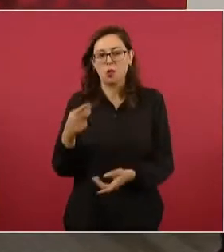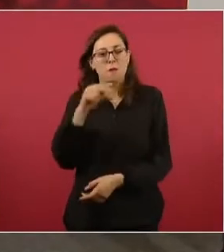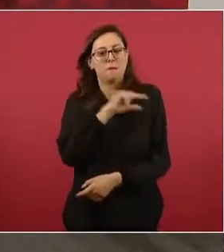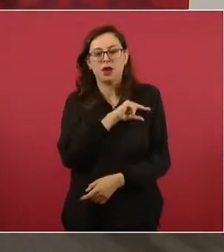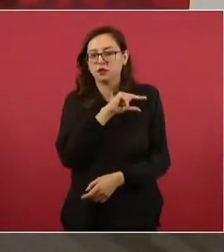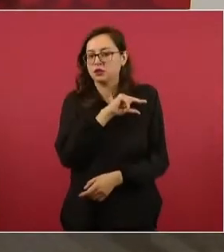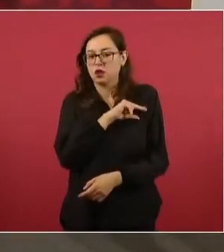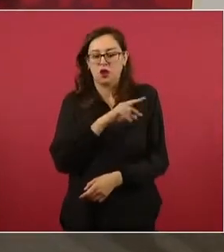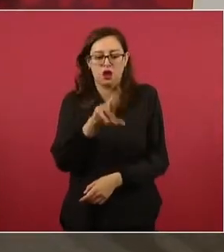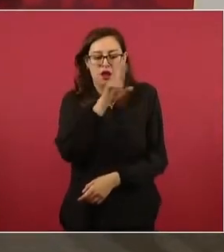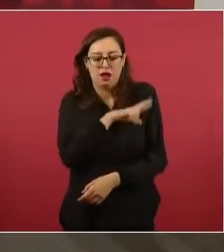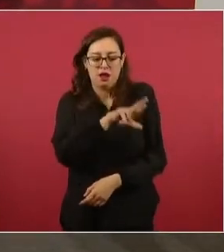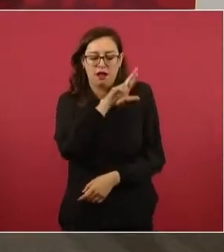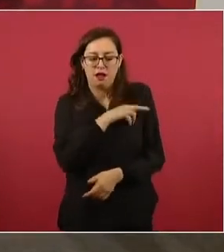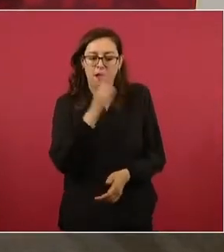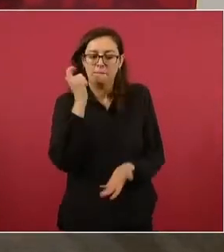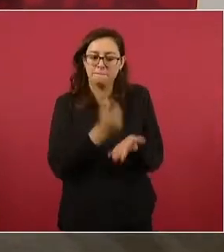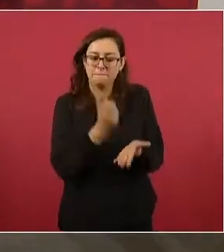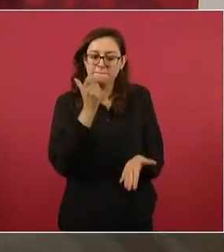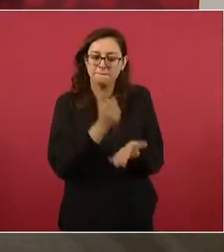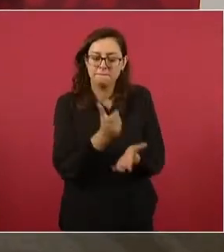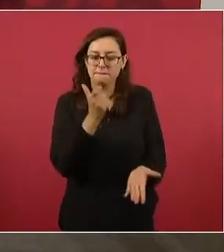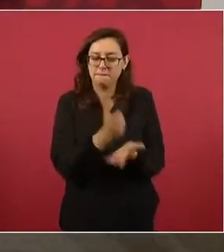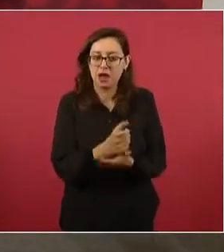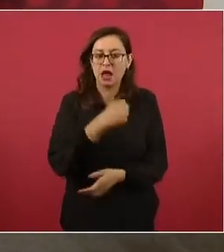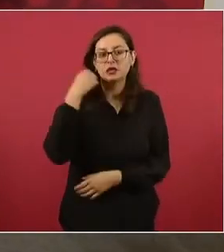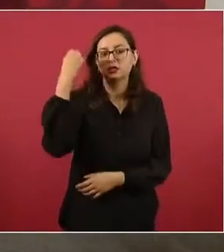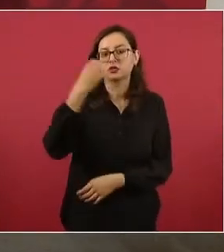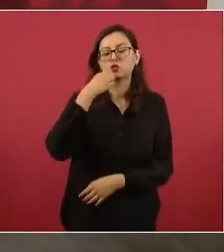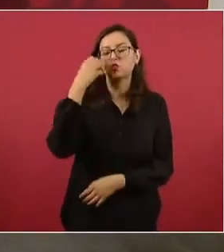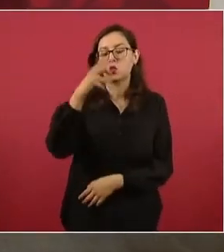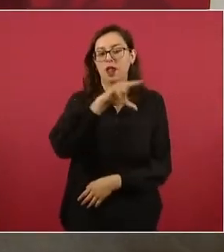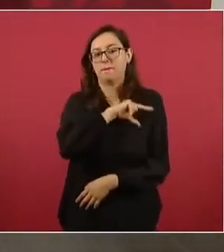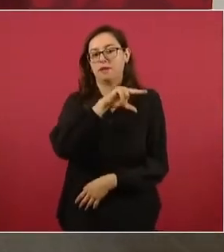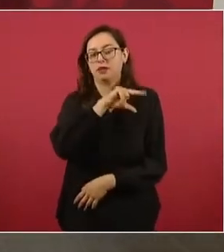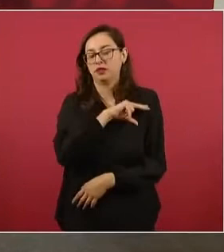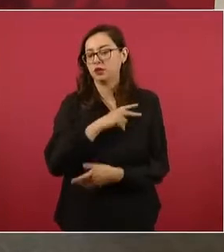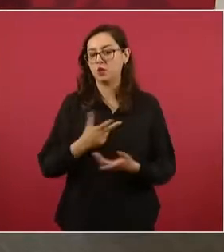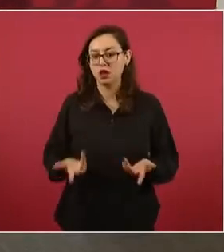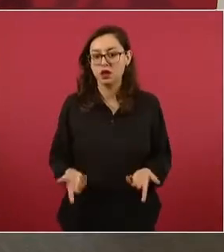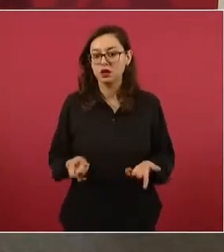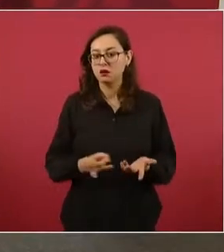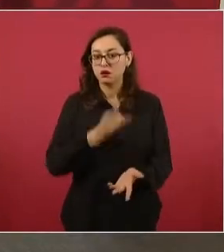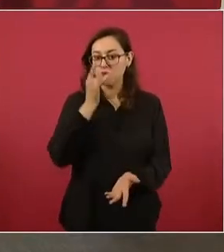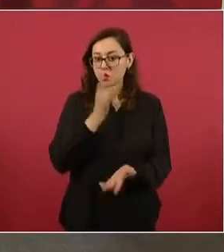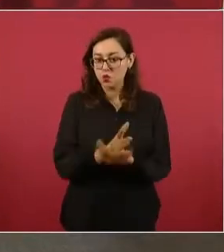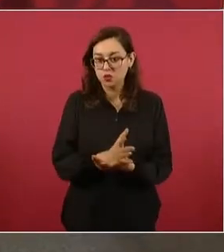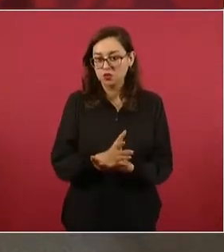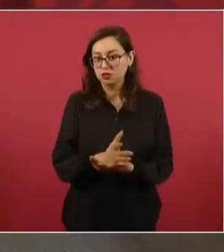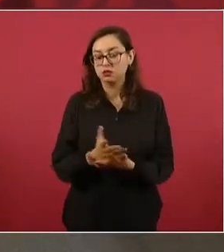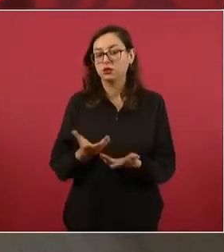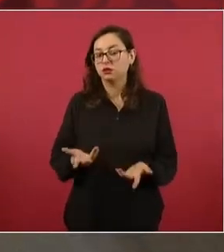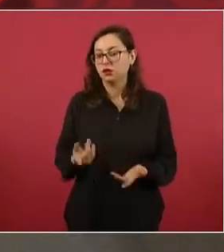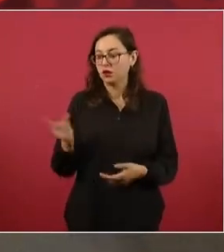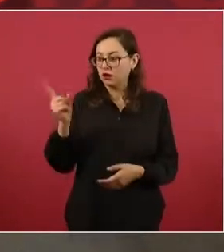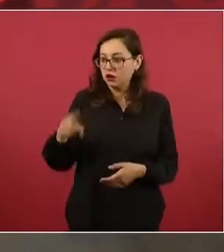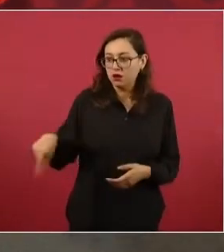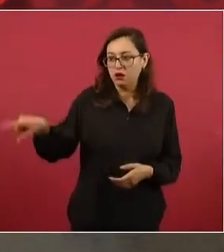los que tienen para pagar colegiaturas. Ese era